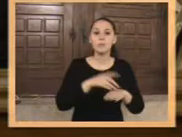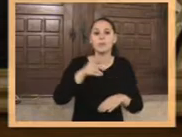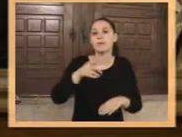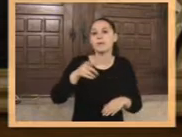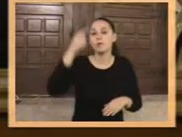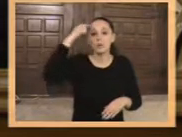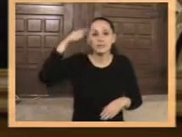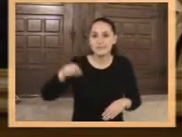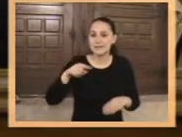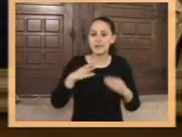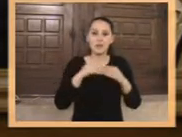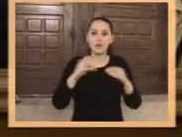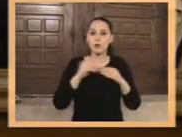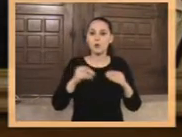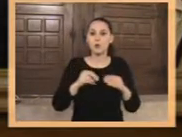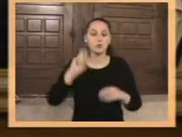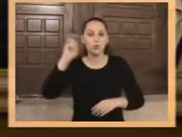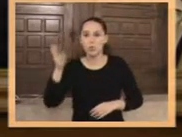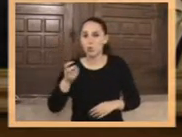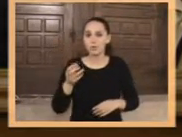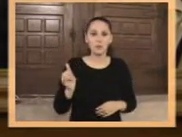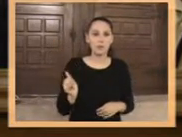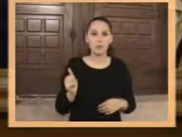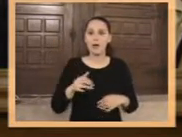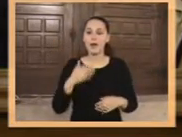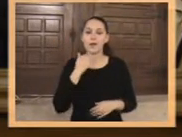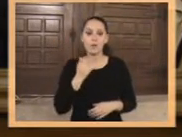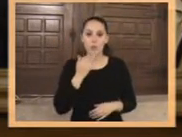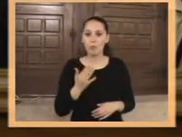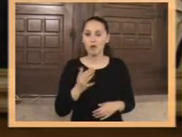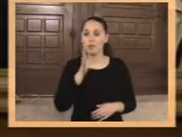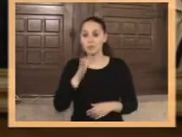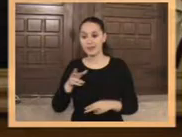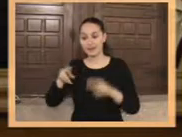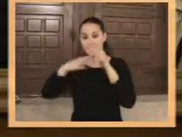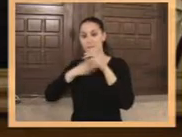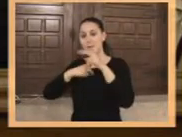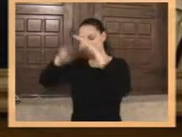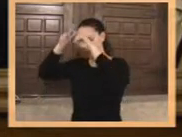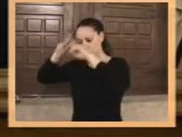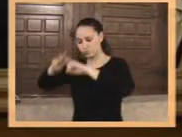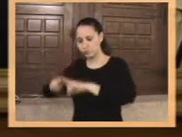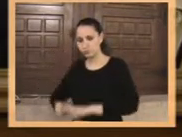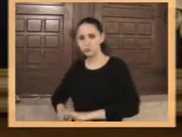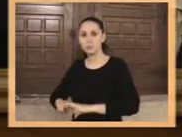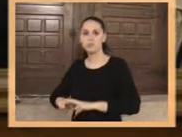porque les recuerdo que precisamente la memoria explicativa para la cesión